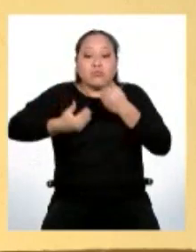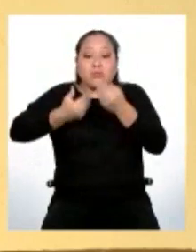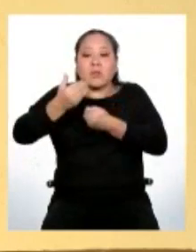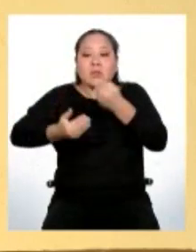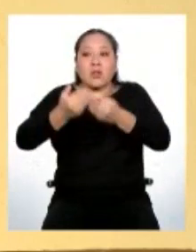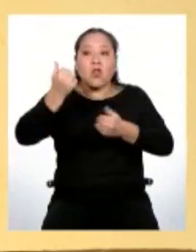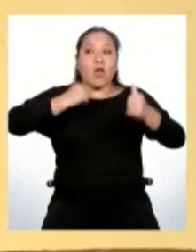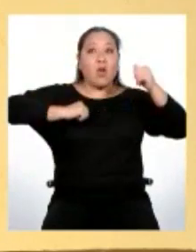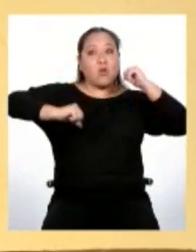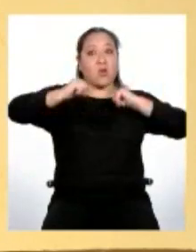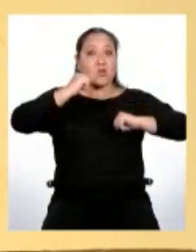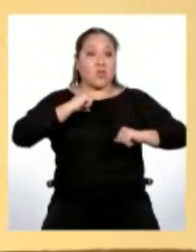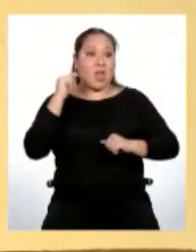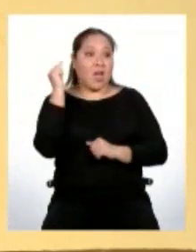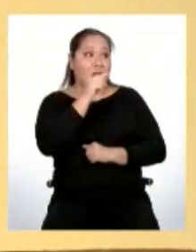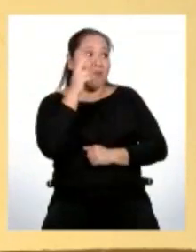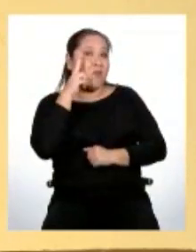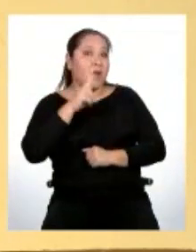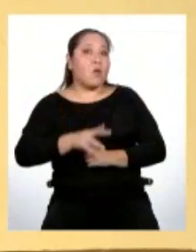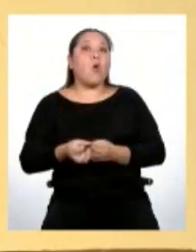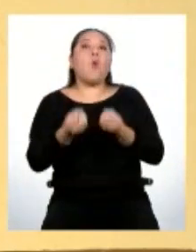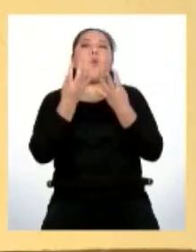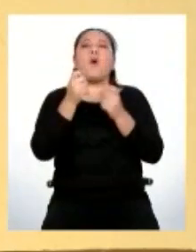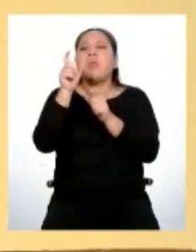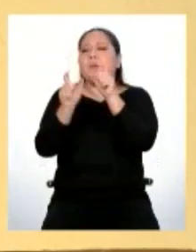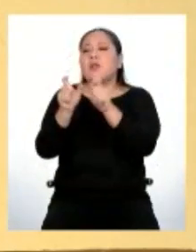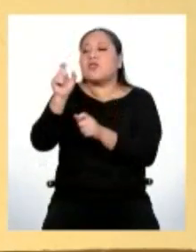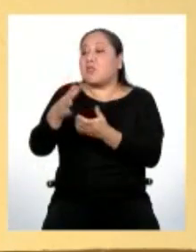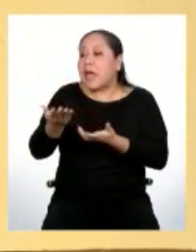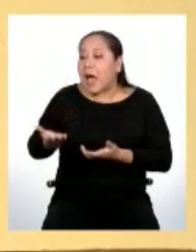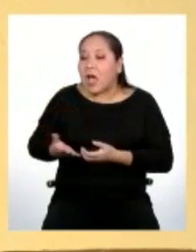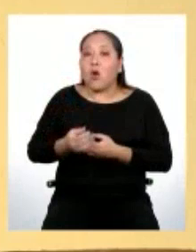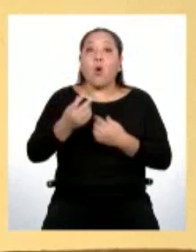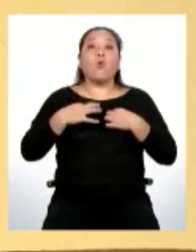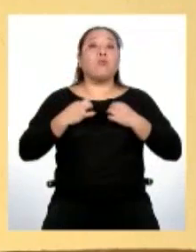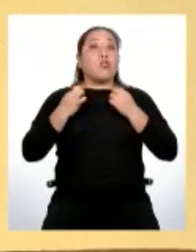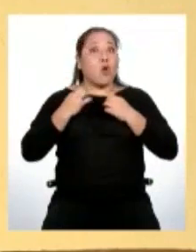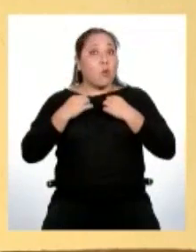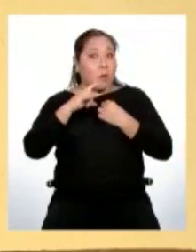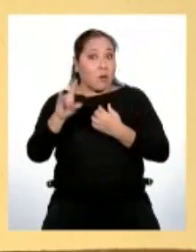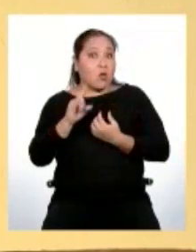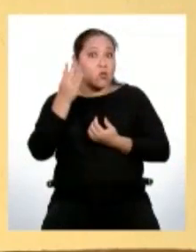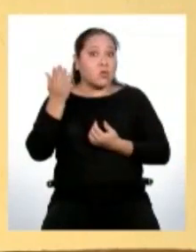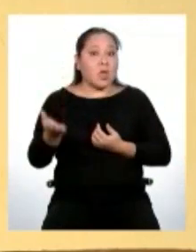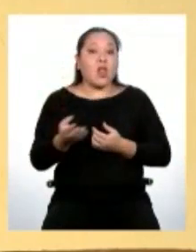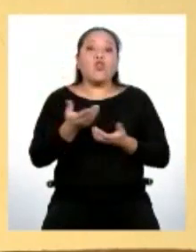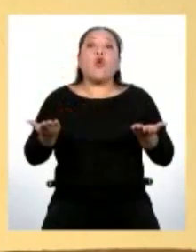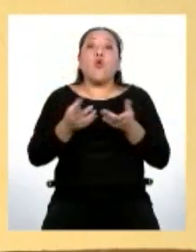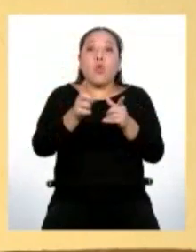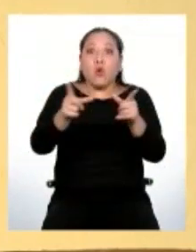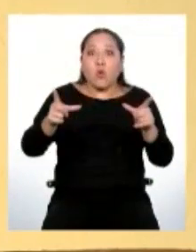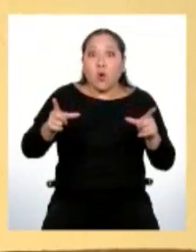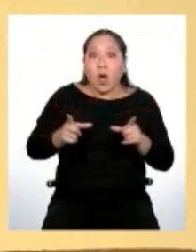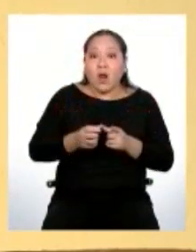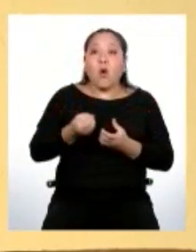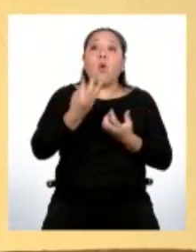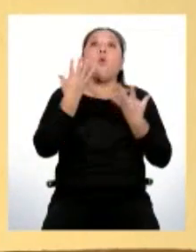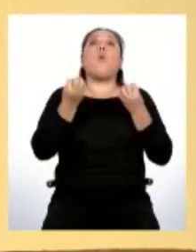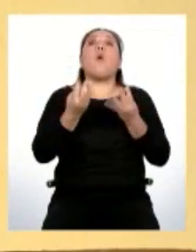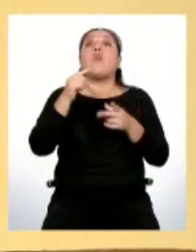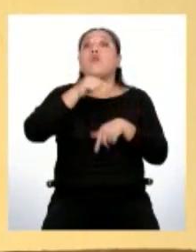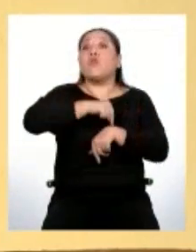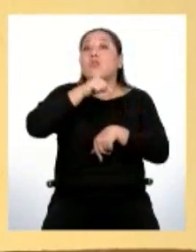escena, porque en él podemos ver cuántos personajes habrá, qué vestuarios utilizarán los actores, en qué ambientes, cuánto tiempo va a durar